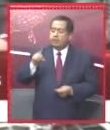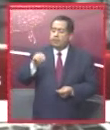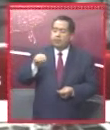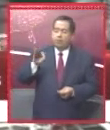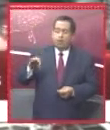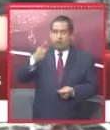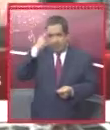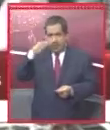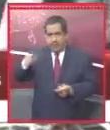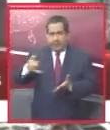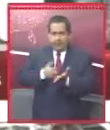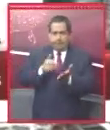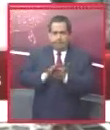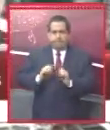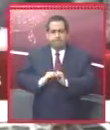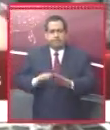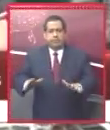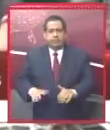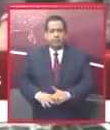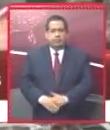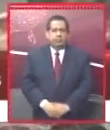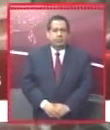Federación para su publicación.